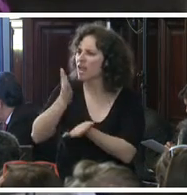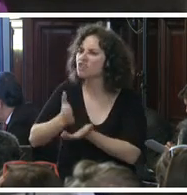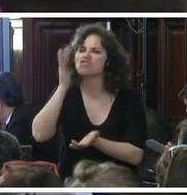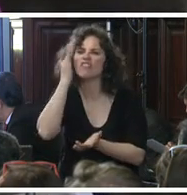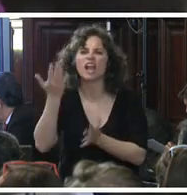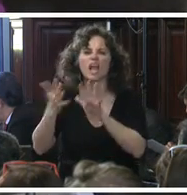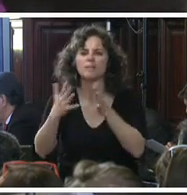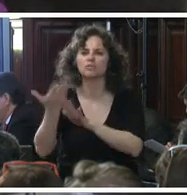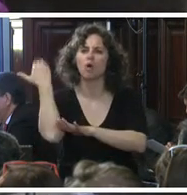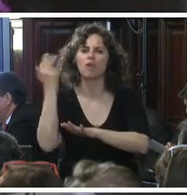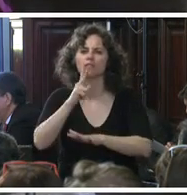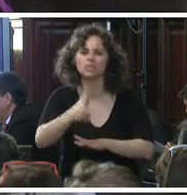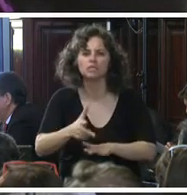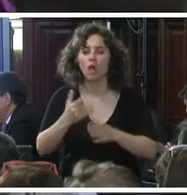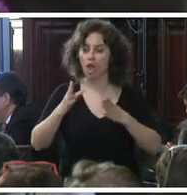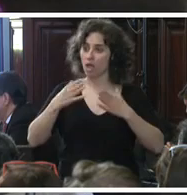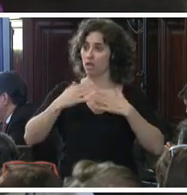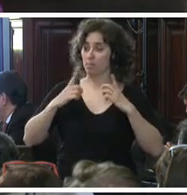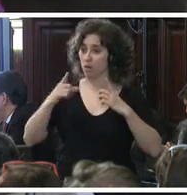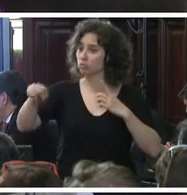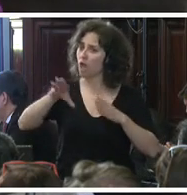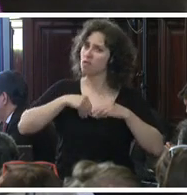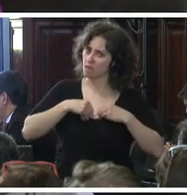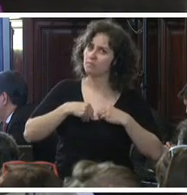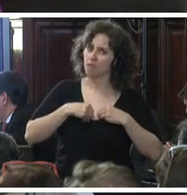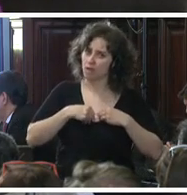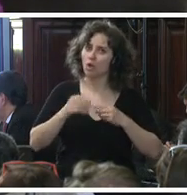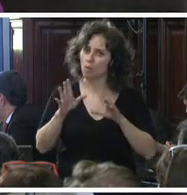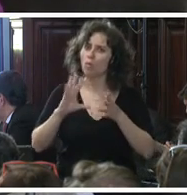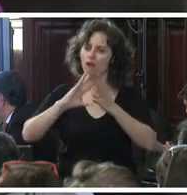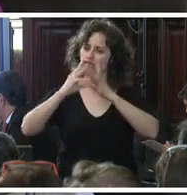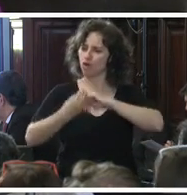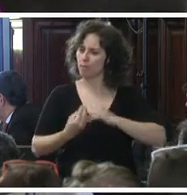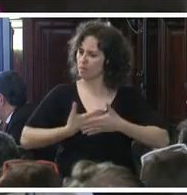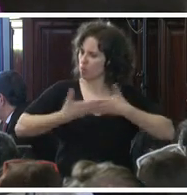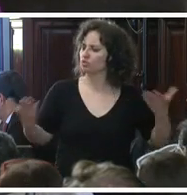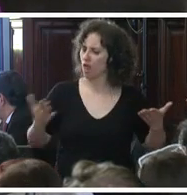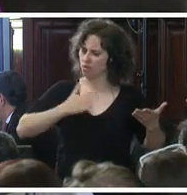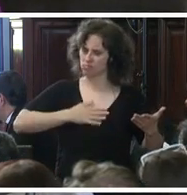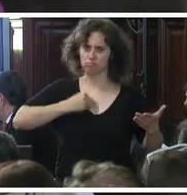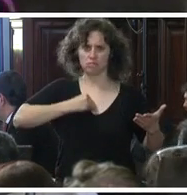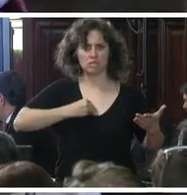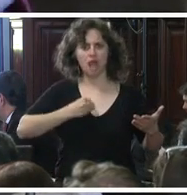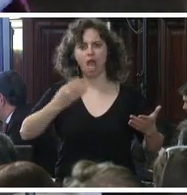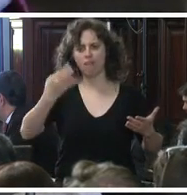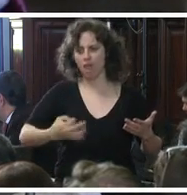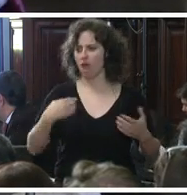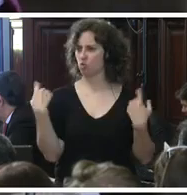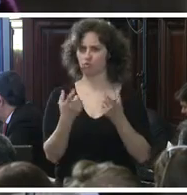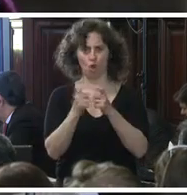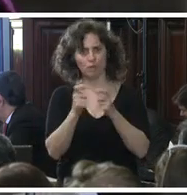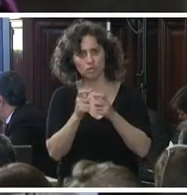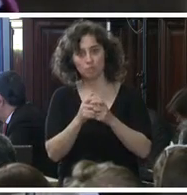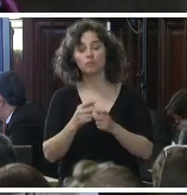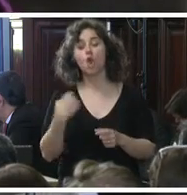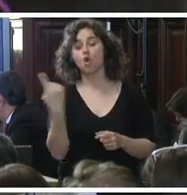aceptado las primeras en ser de comisión we know the